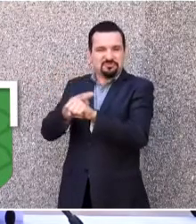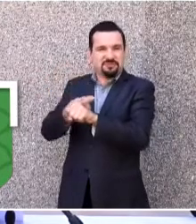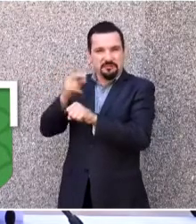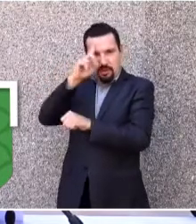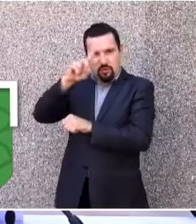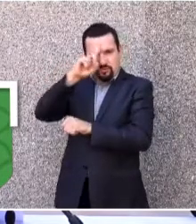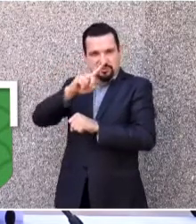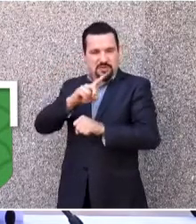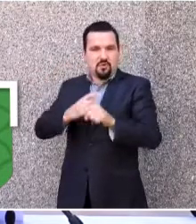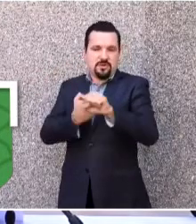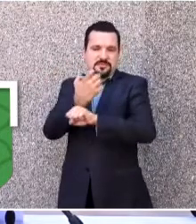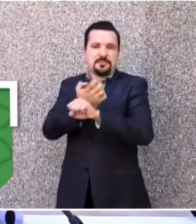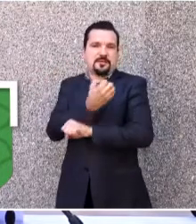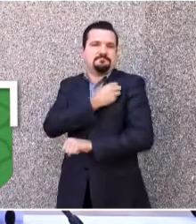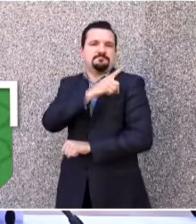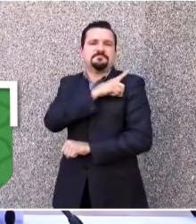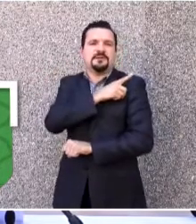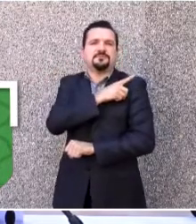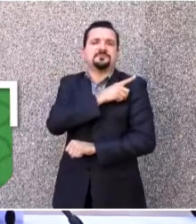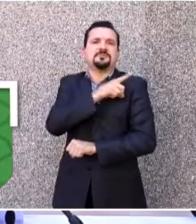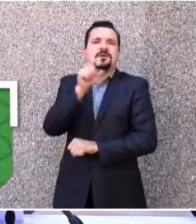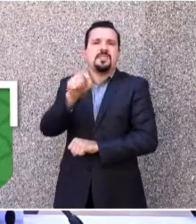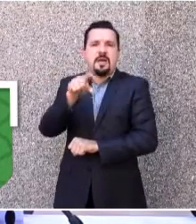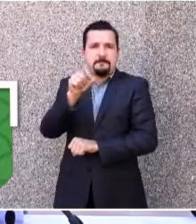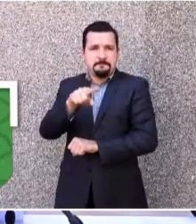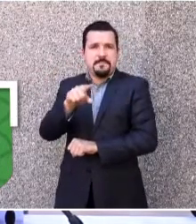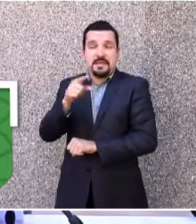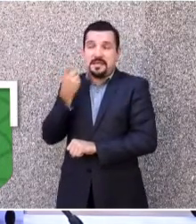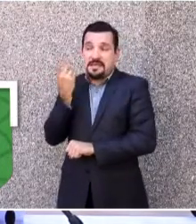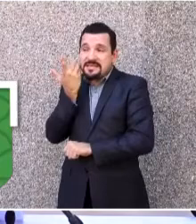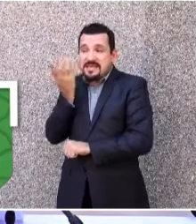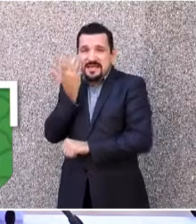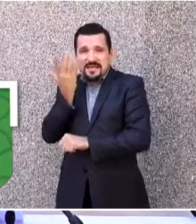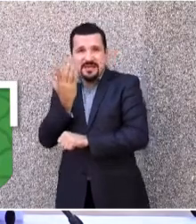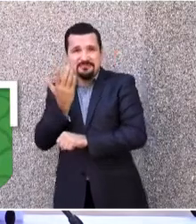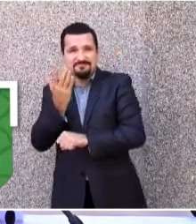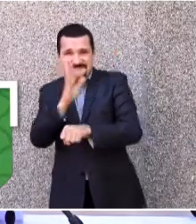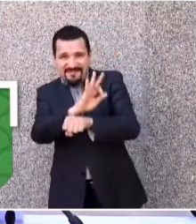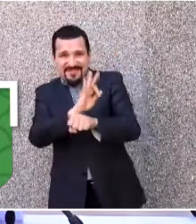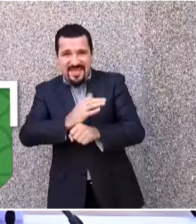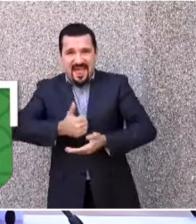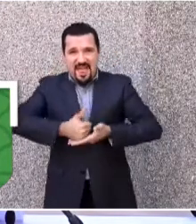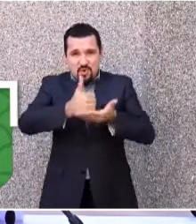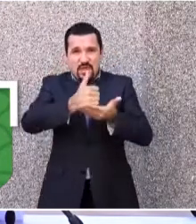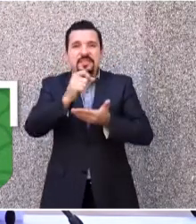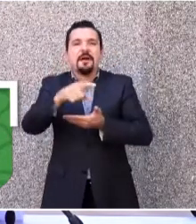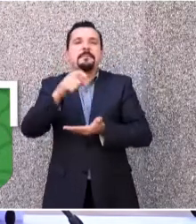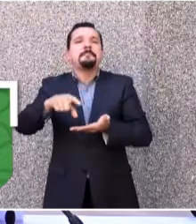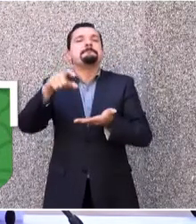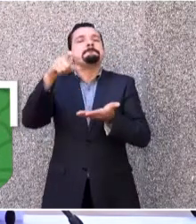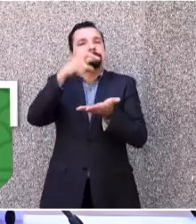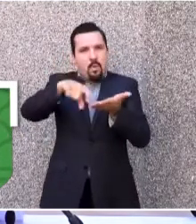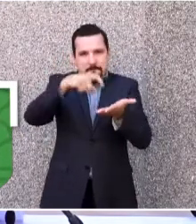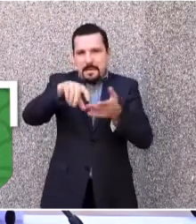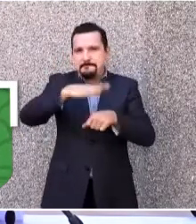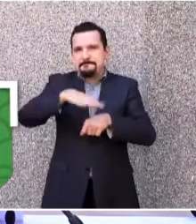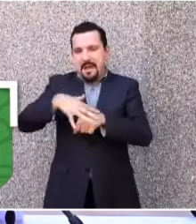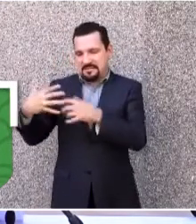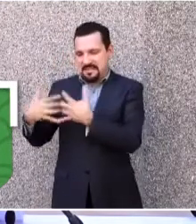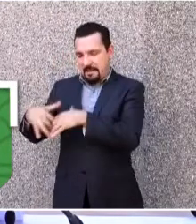Consejo Estatal de Salud en ayudar, promover la adquisición de más